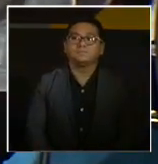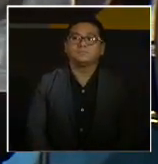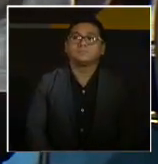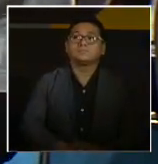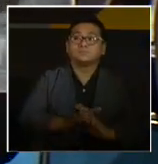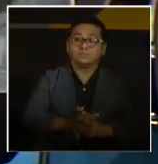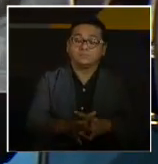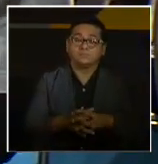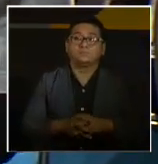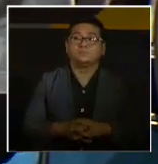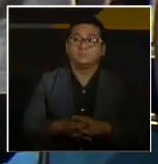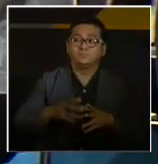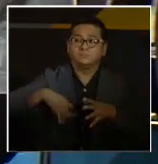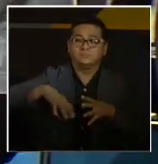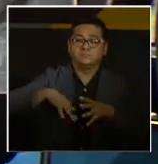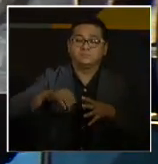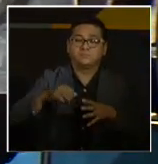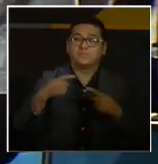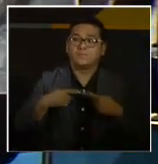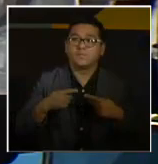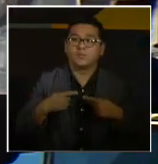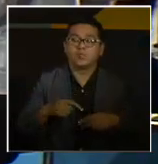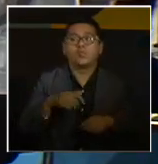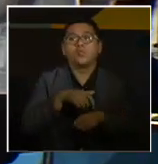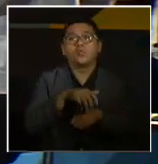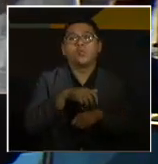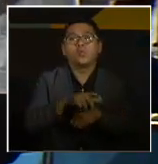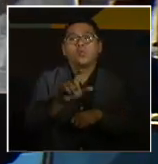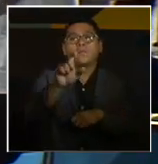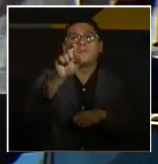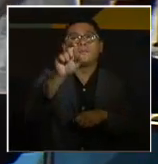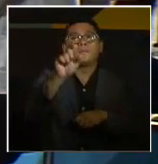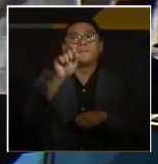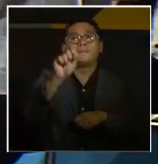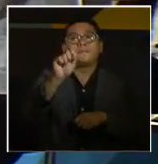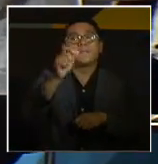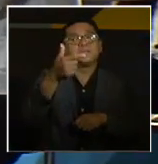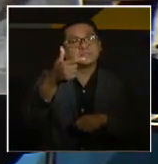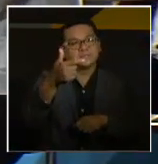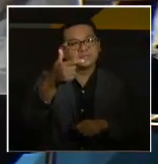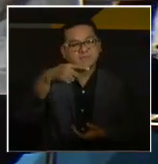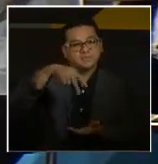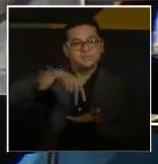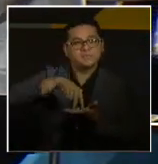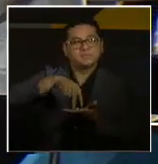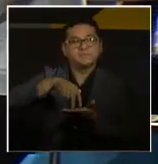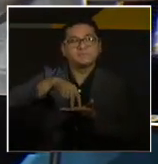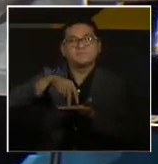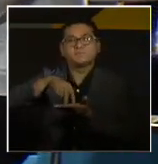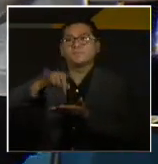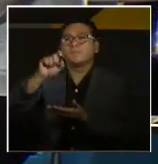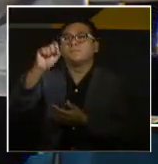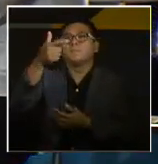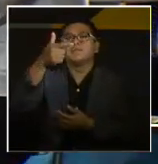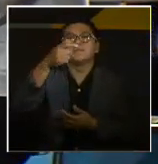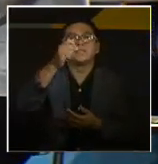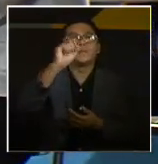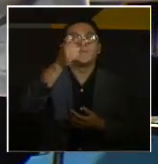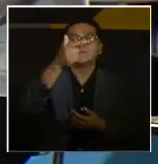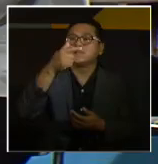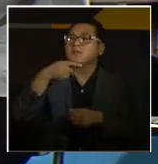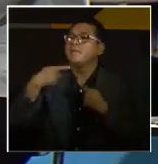Veamos. El ciudadano con el número 27. Adelante, por favor. El ciudadano con el número